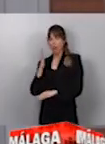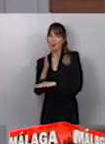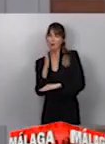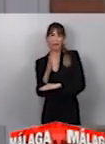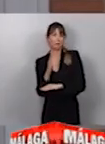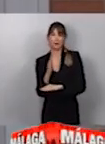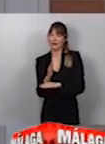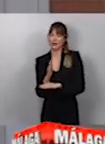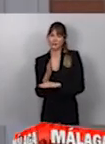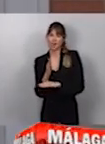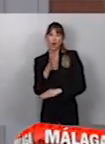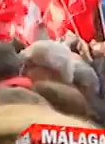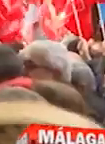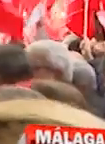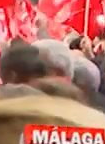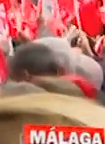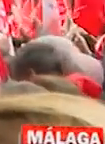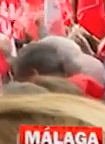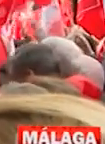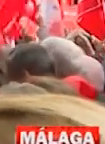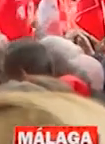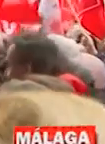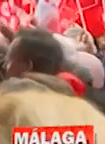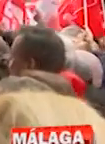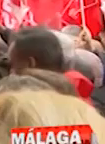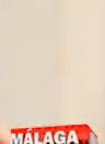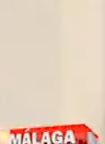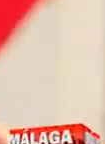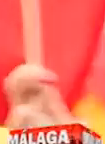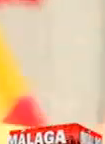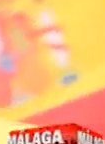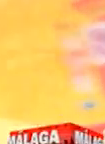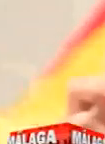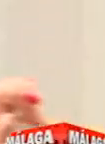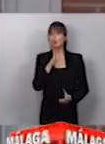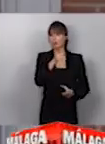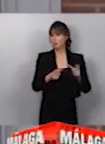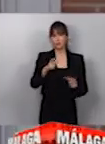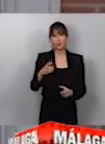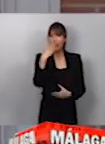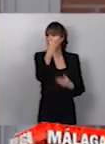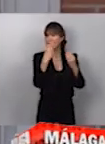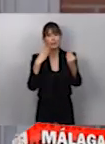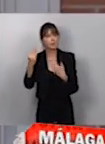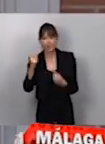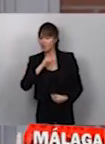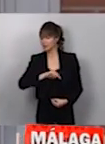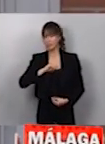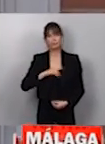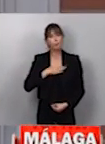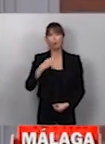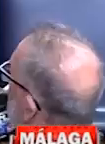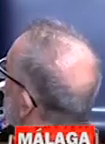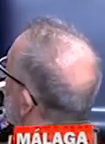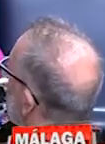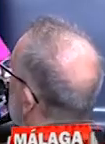presidir el Gobierno de España. Así, tras agradecer las movilizaciones de este fin de semana, el presidente del Gobierno sostiene que